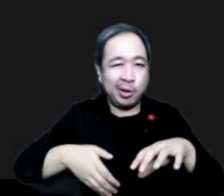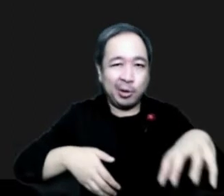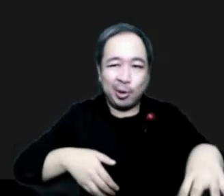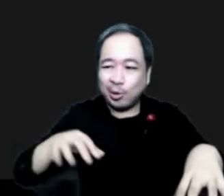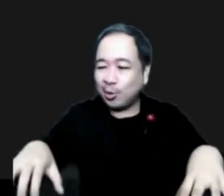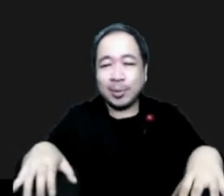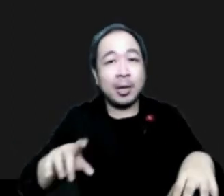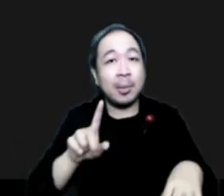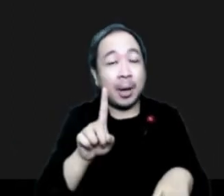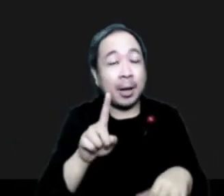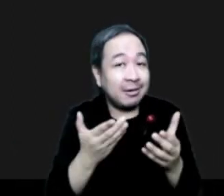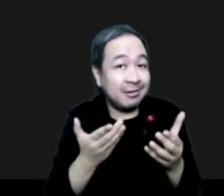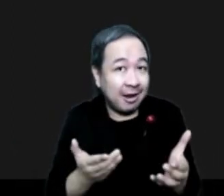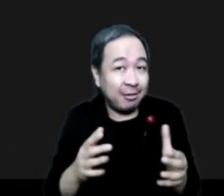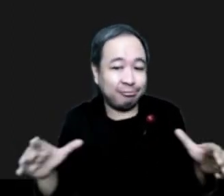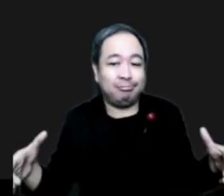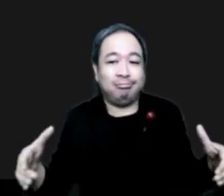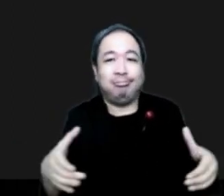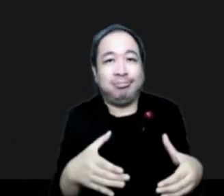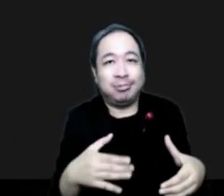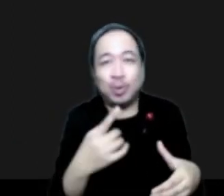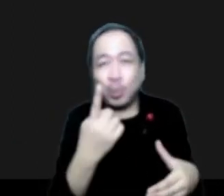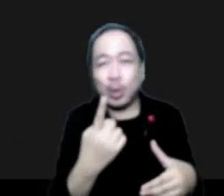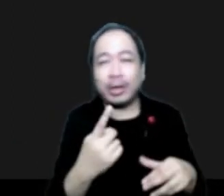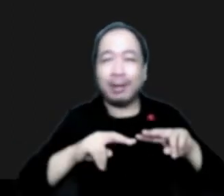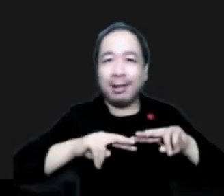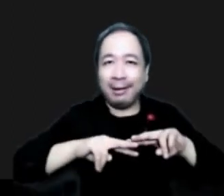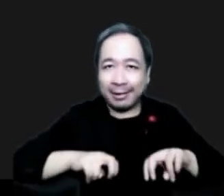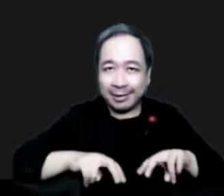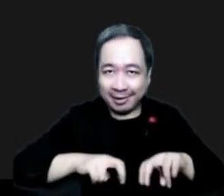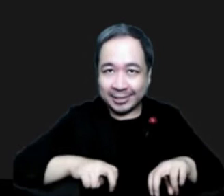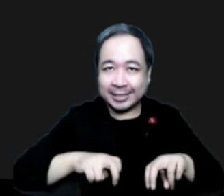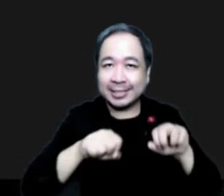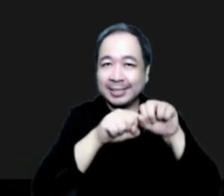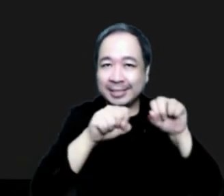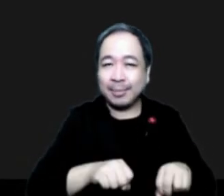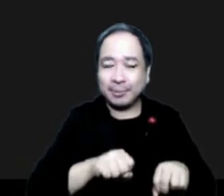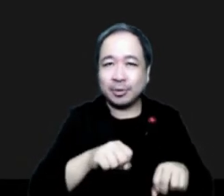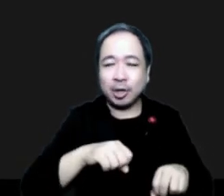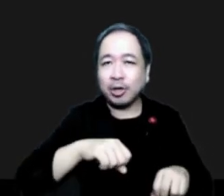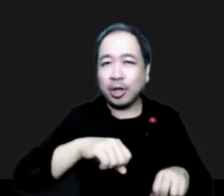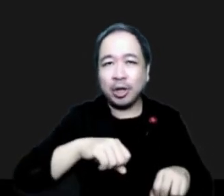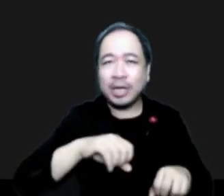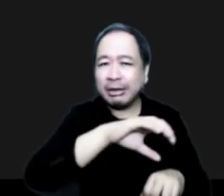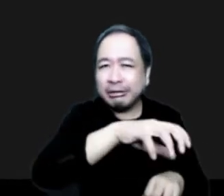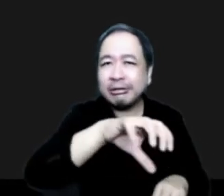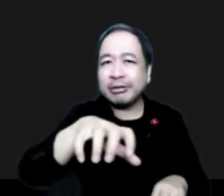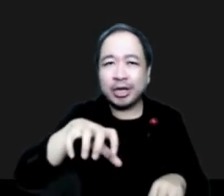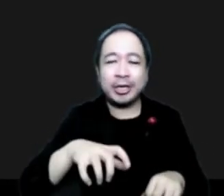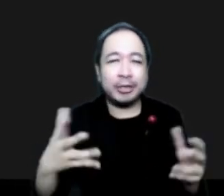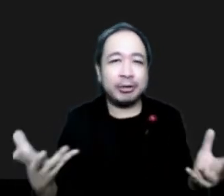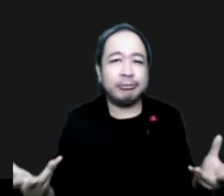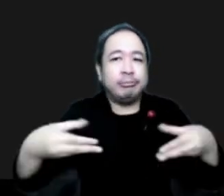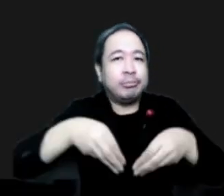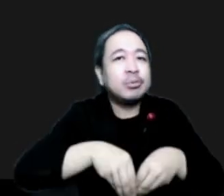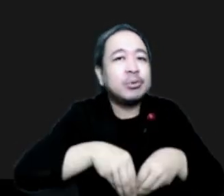un sistema regional que permite que todos los otros países puedan tener su sistema de explotación y tener la